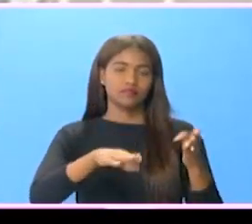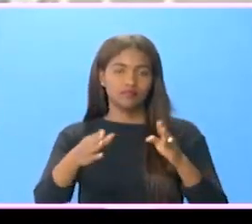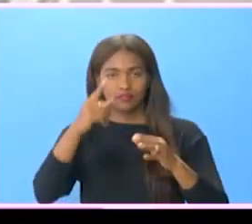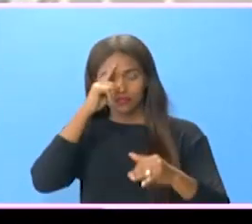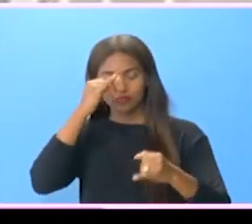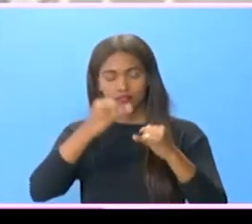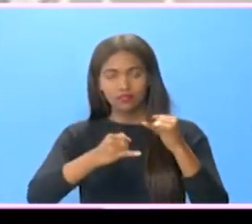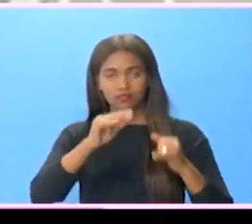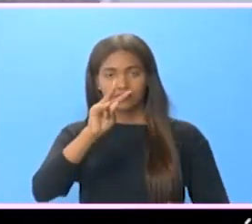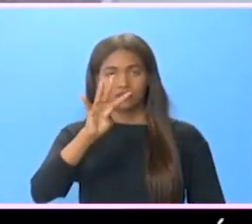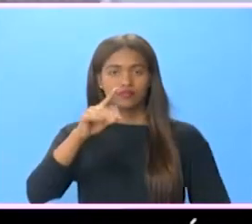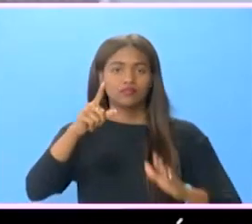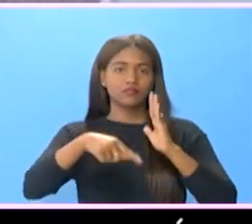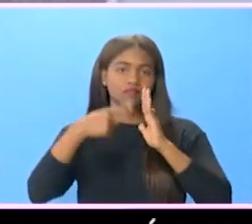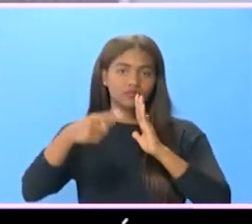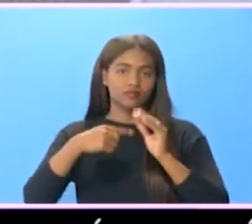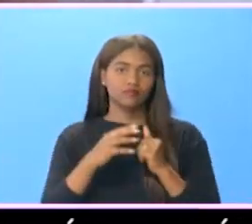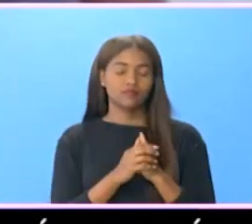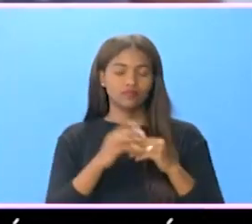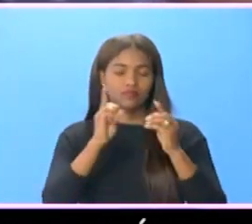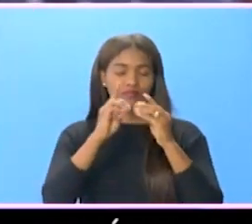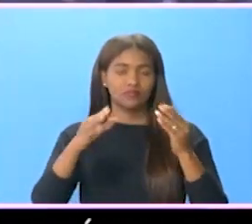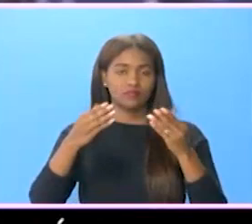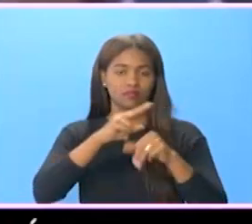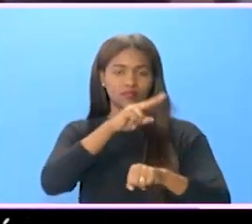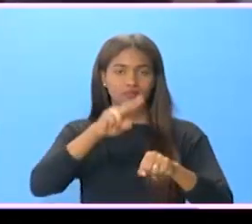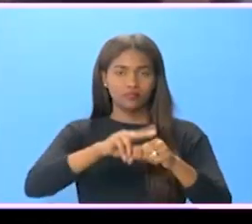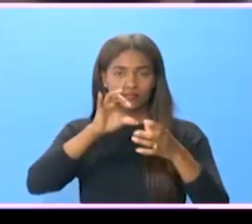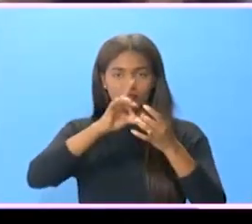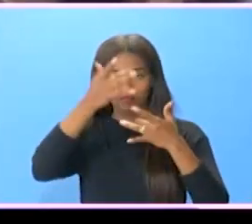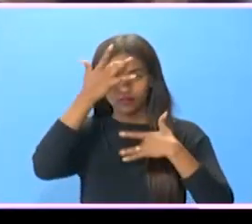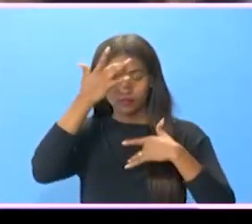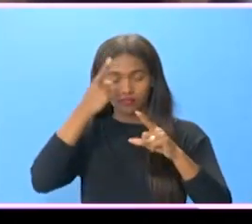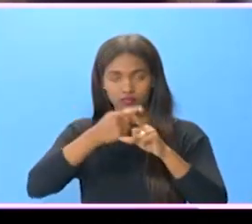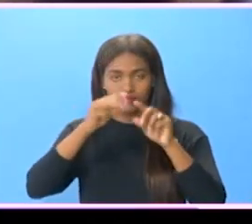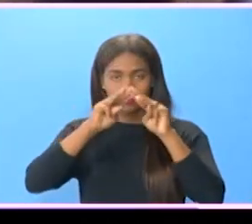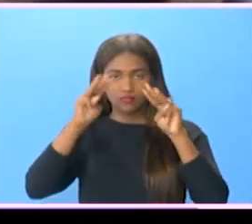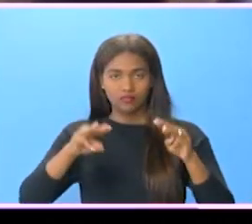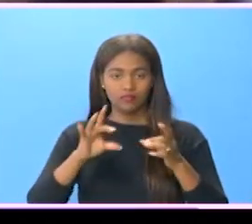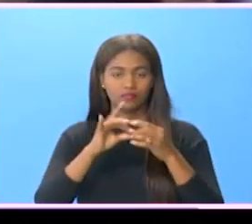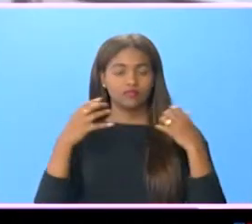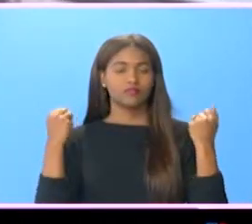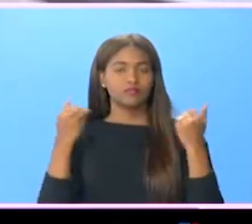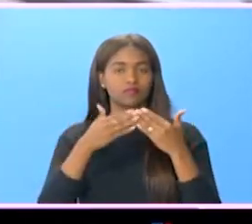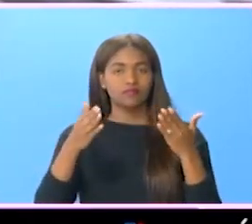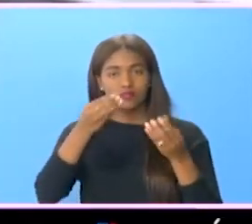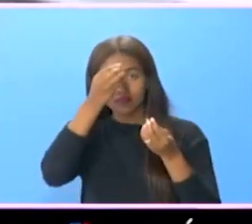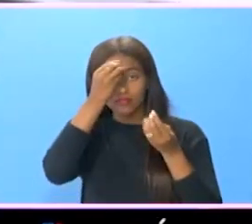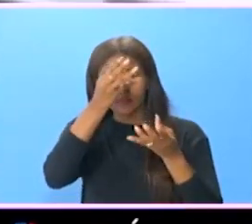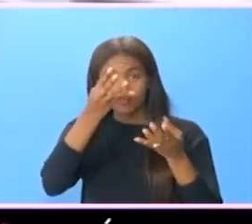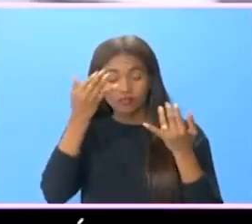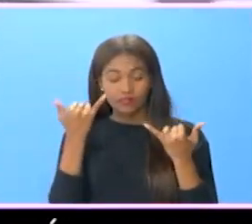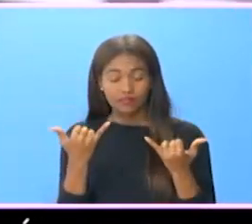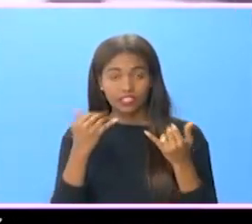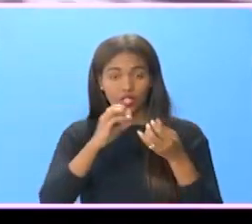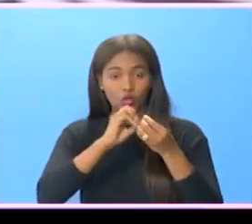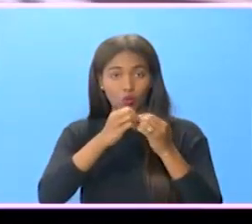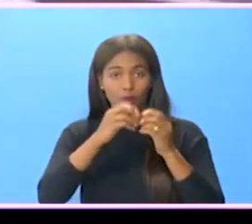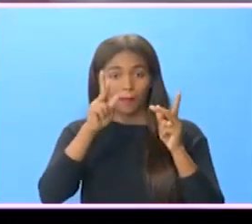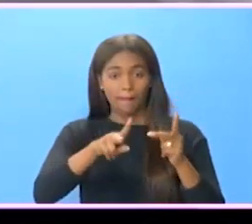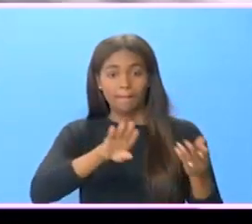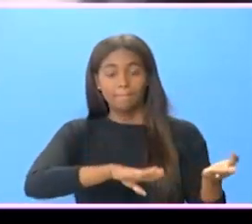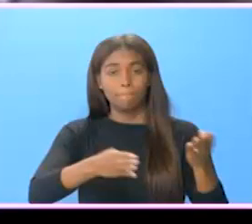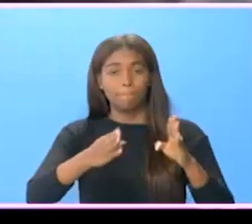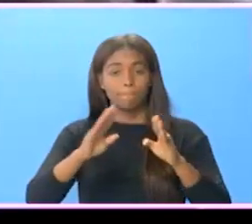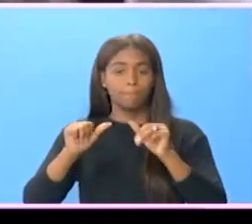en las últimas 24 horas. La Dirección Nacional de Epidemiología del Ministerio de Salud Pública informó que la cifra de